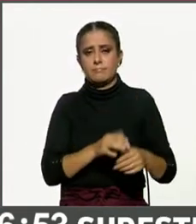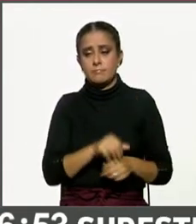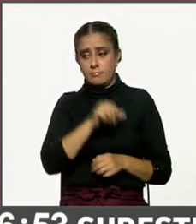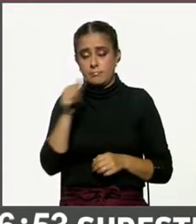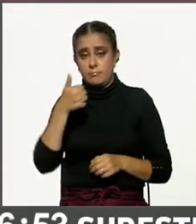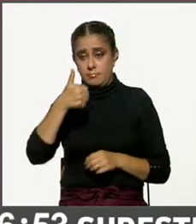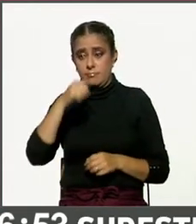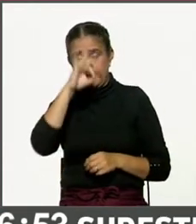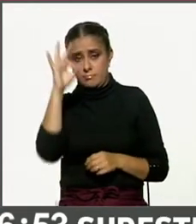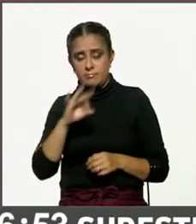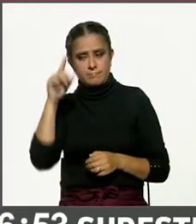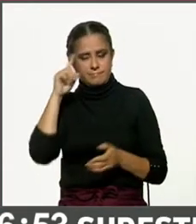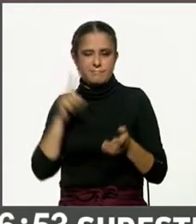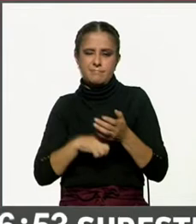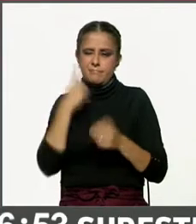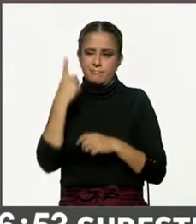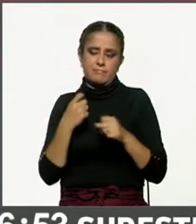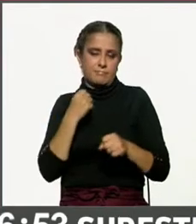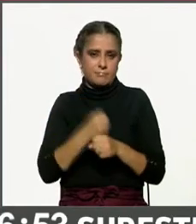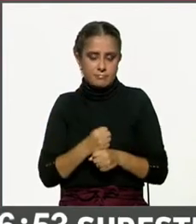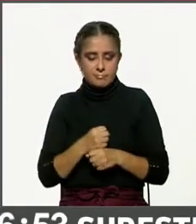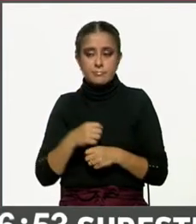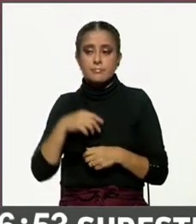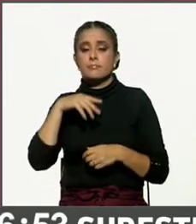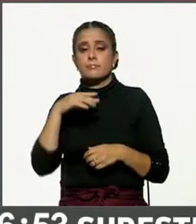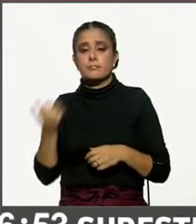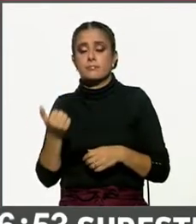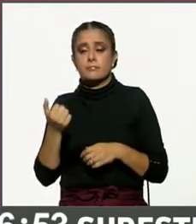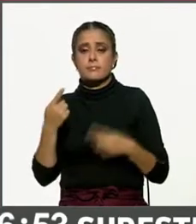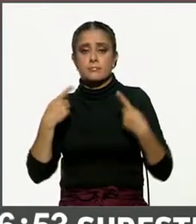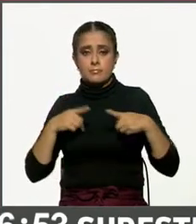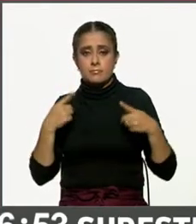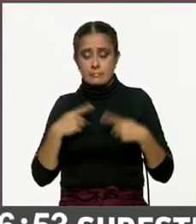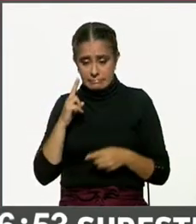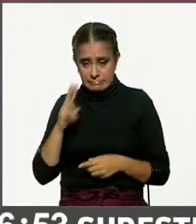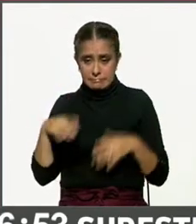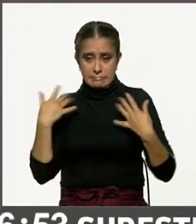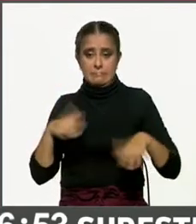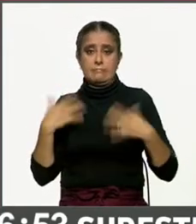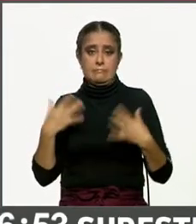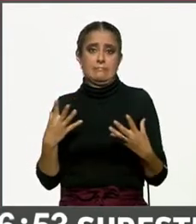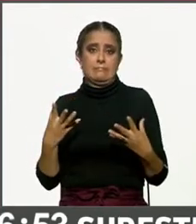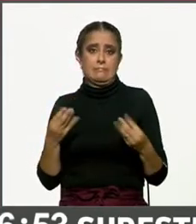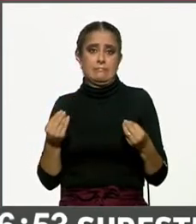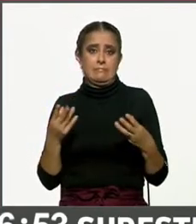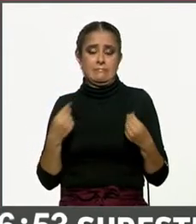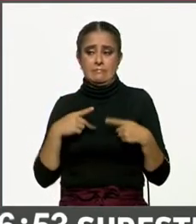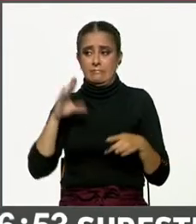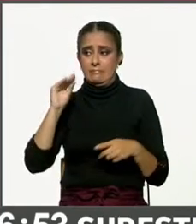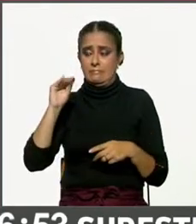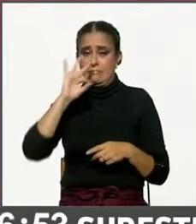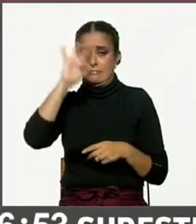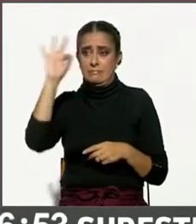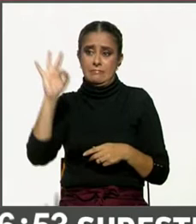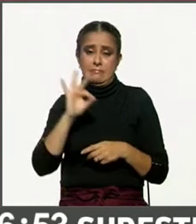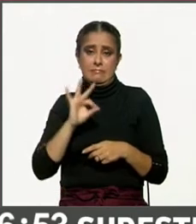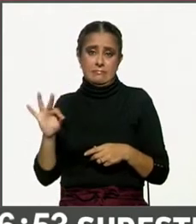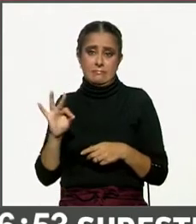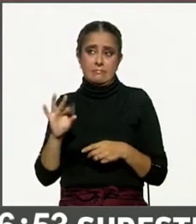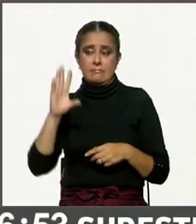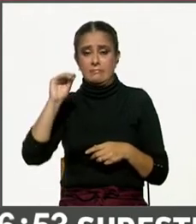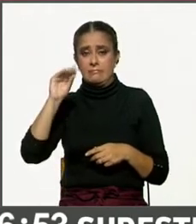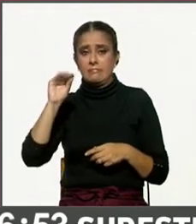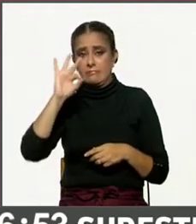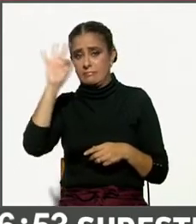6% cree que en un año, y es abrumadora, digamos, más de 90%, perdón,